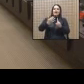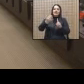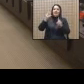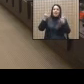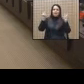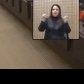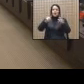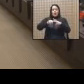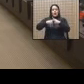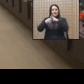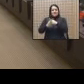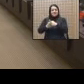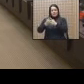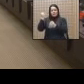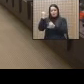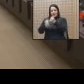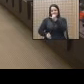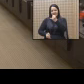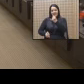final.